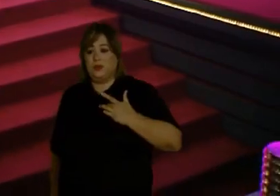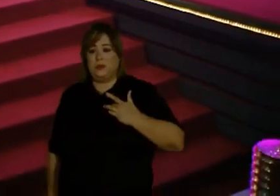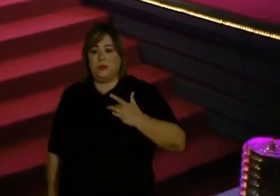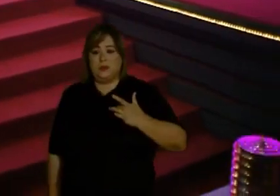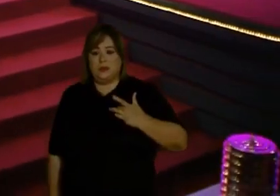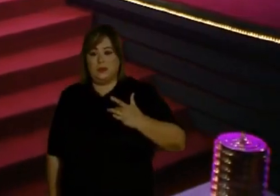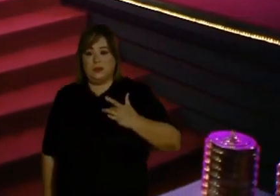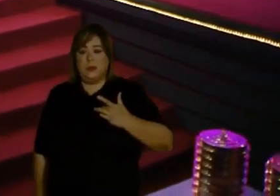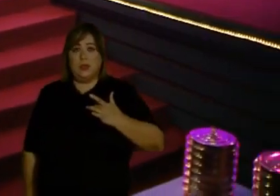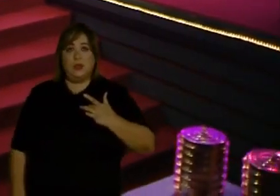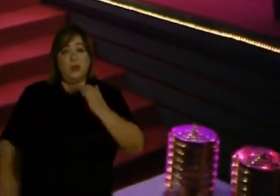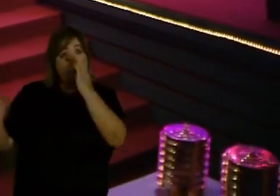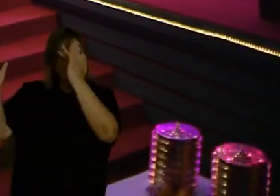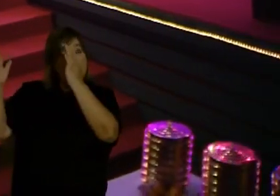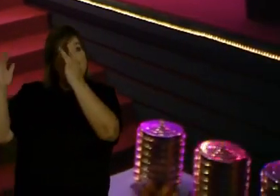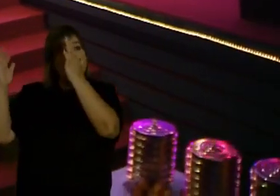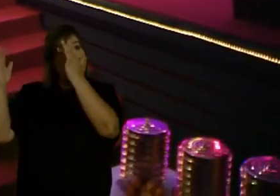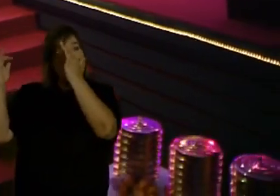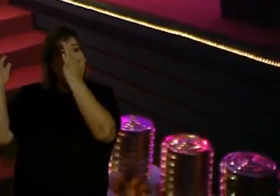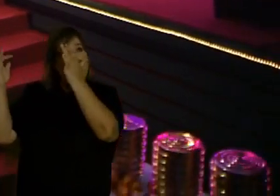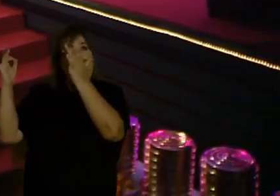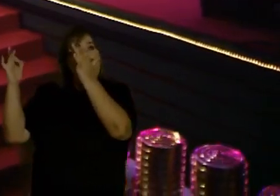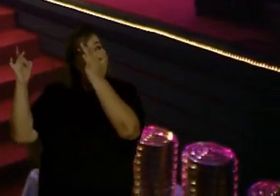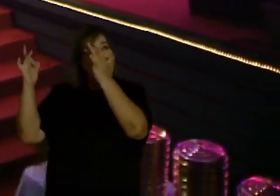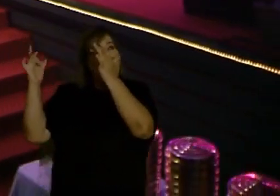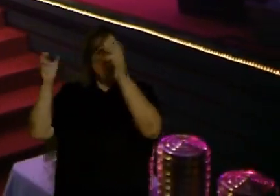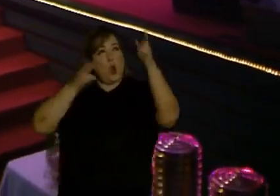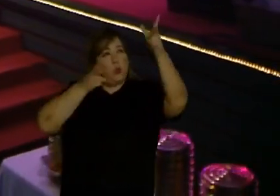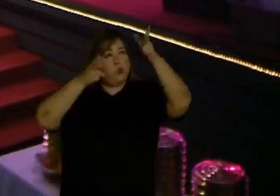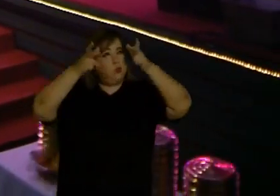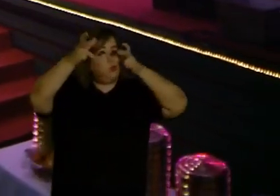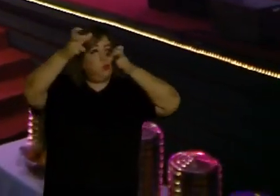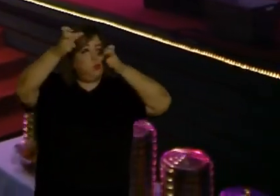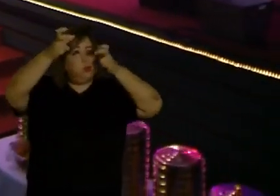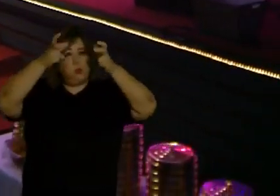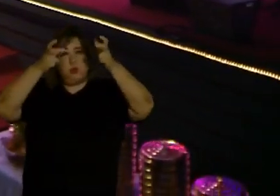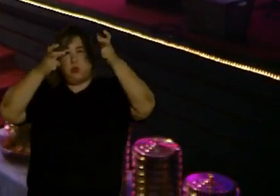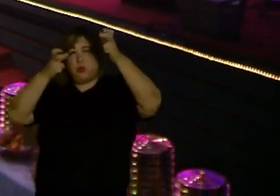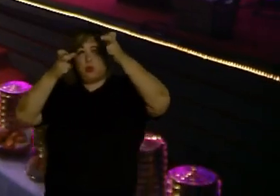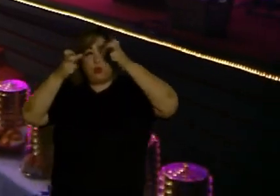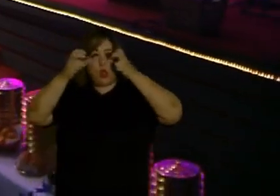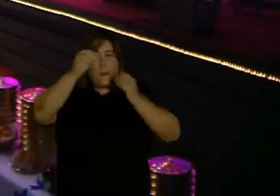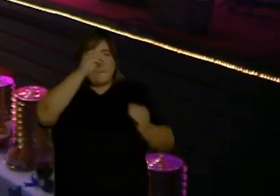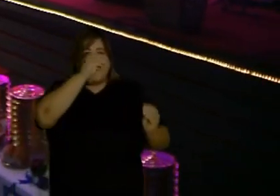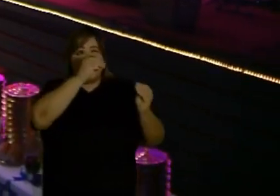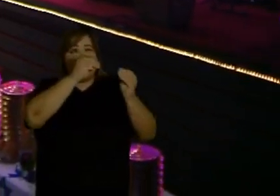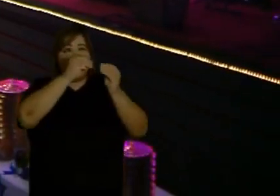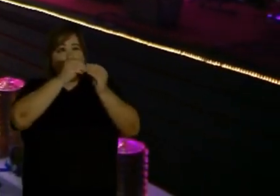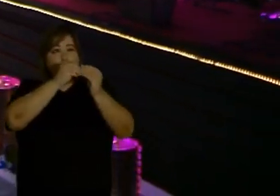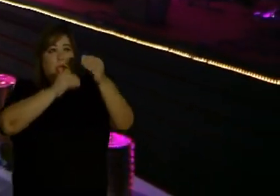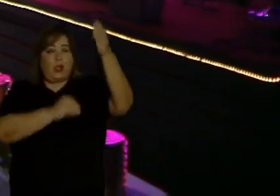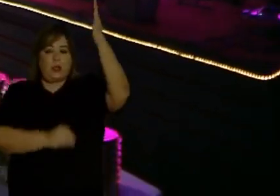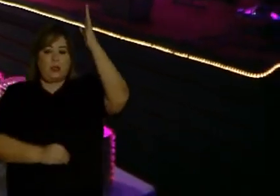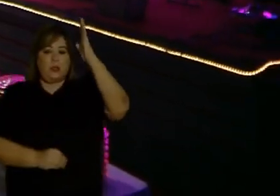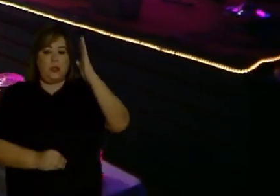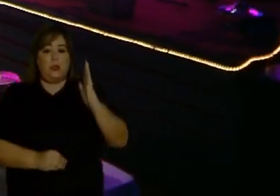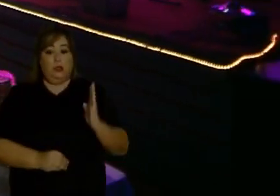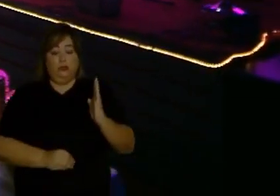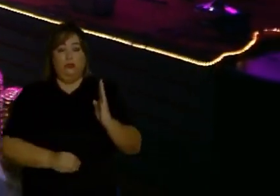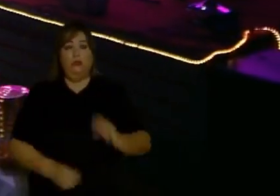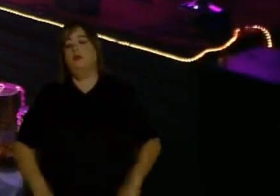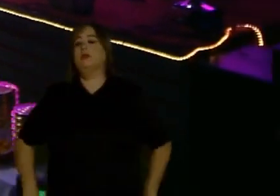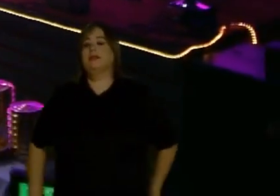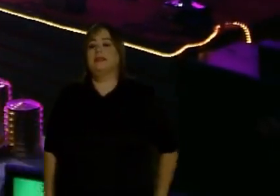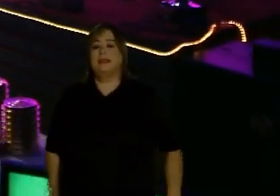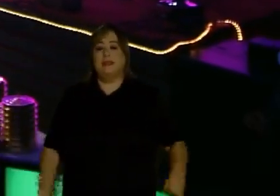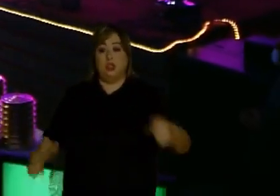Que espera de beber de ti. Ora, base, baba. Estoy aquí, dice la